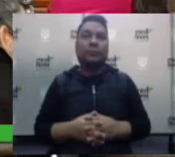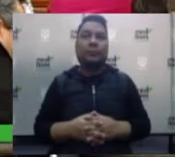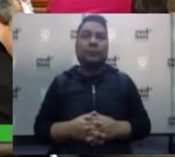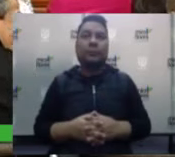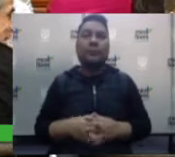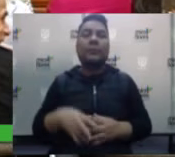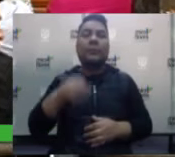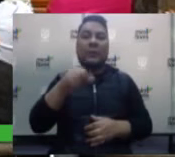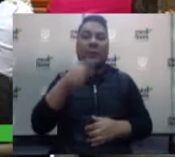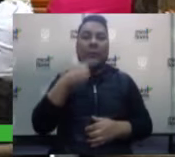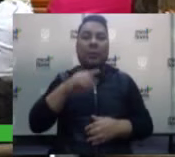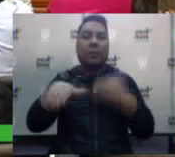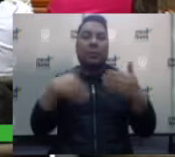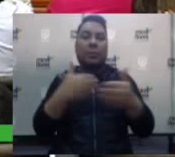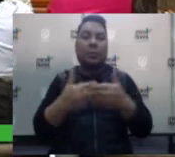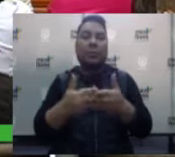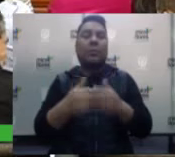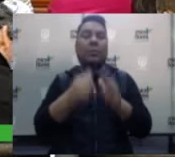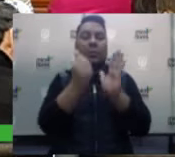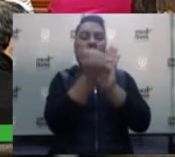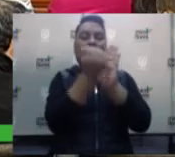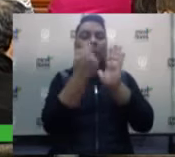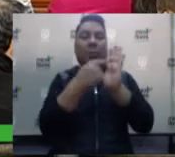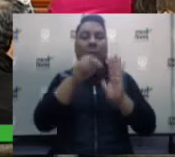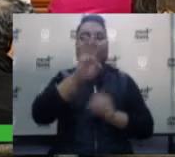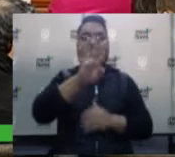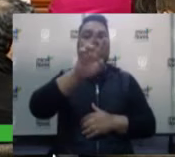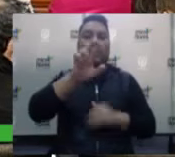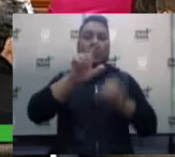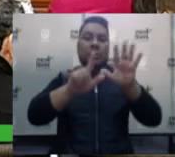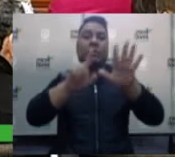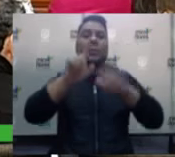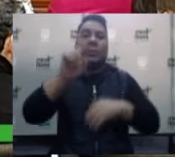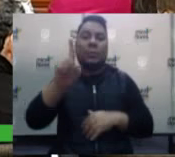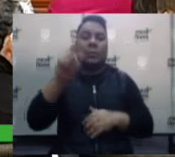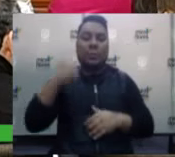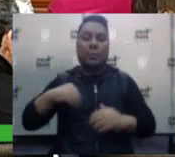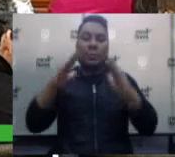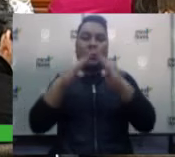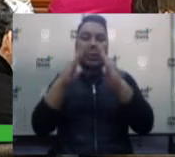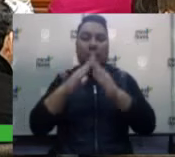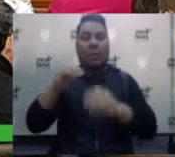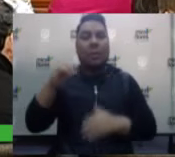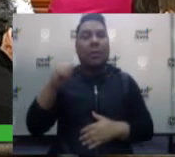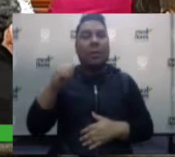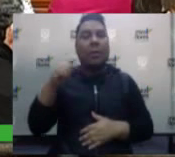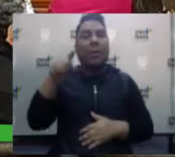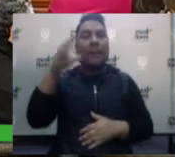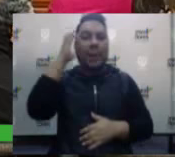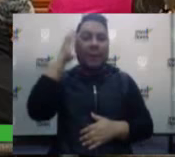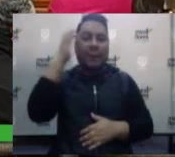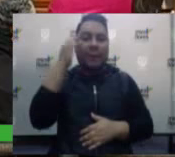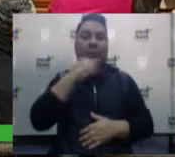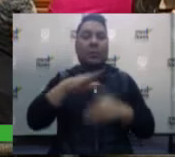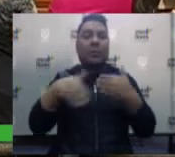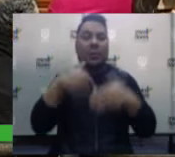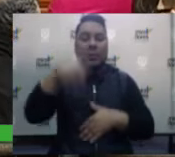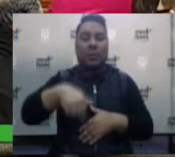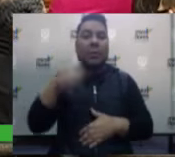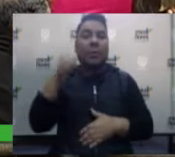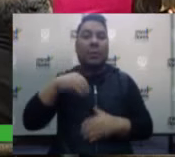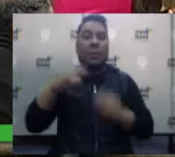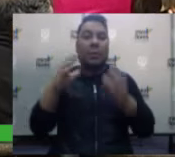En cumplimiento a la ordenanza número 451 de la Municipalidad de Miraflores, que regula la propaganda electoral en el distrito de